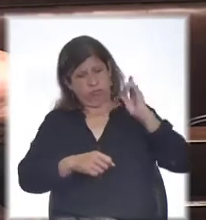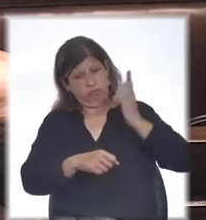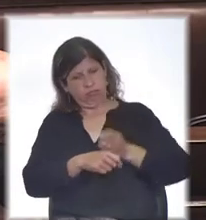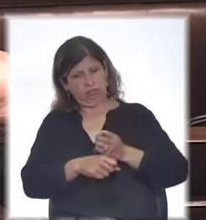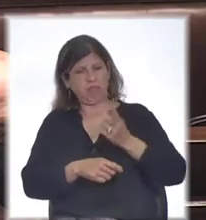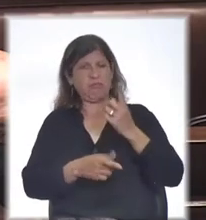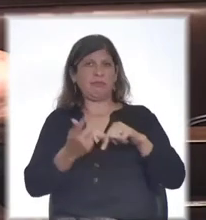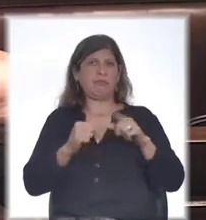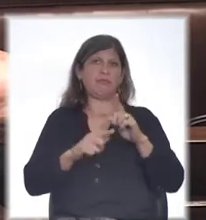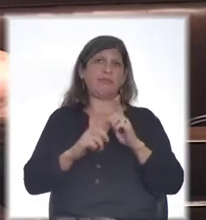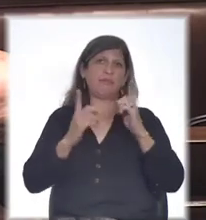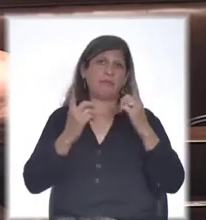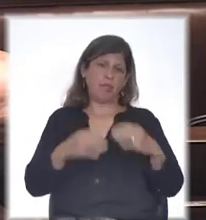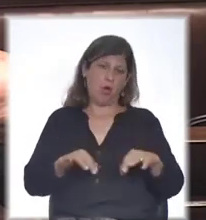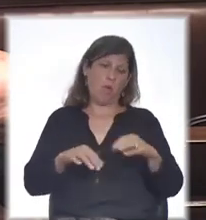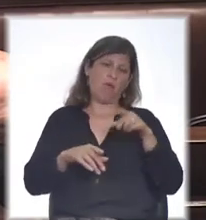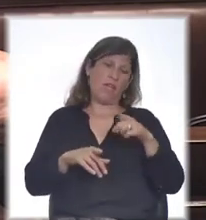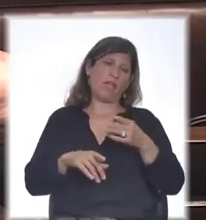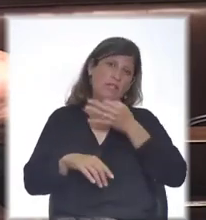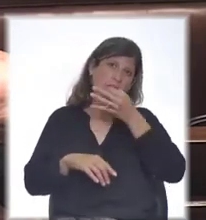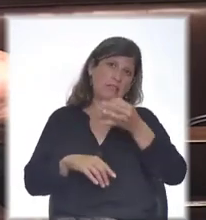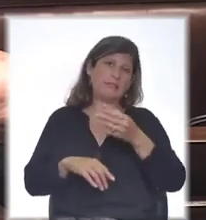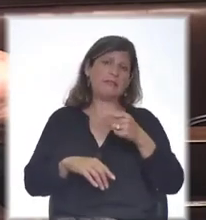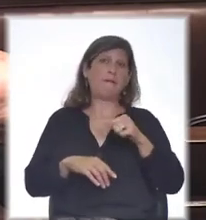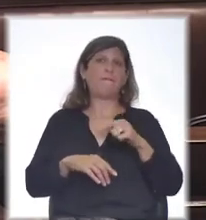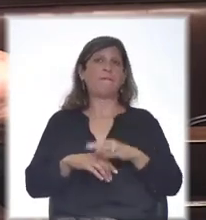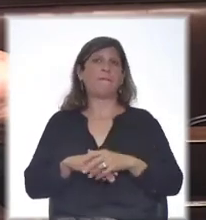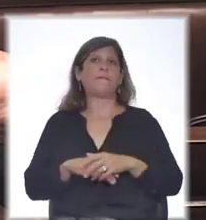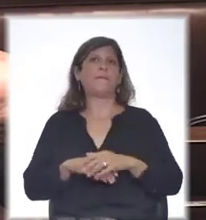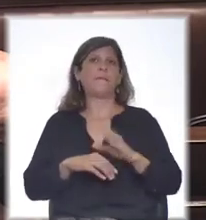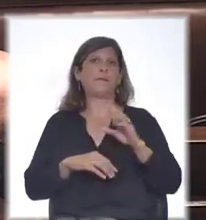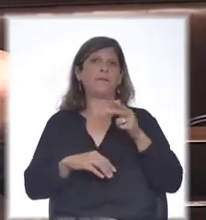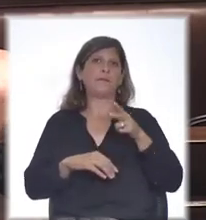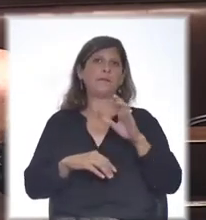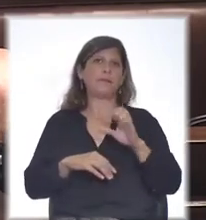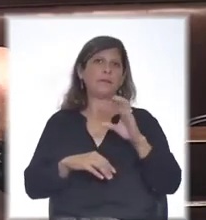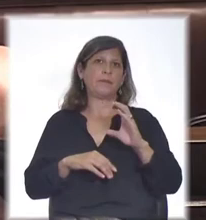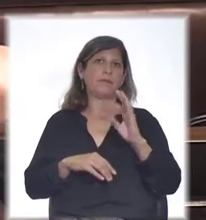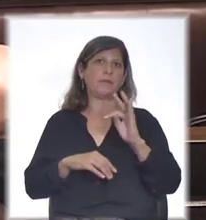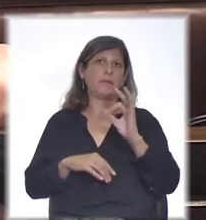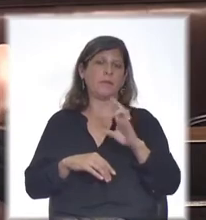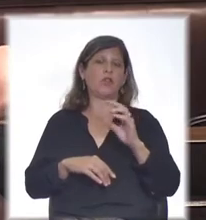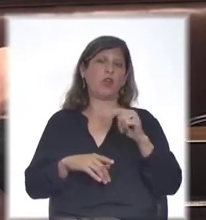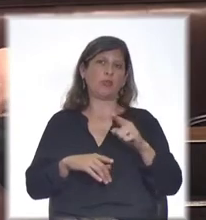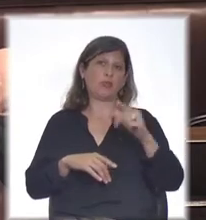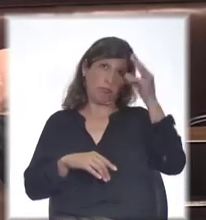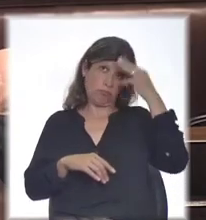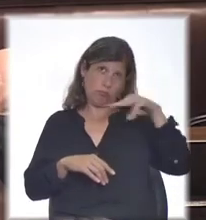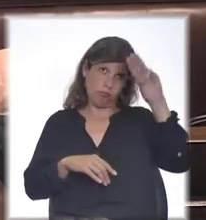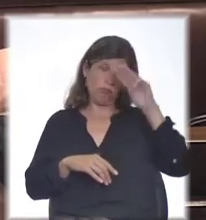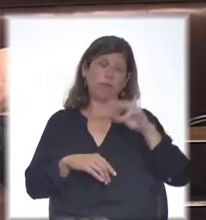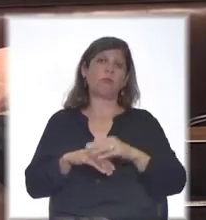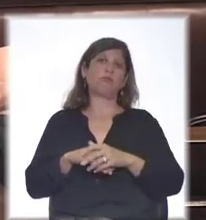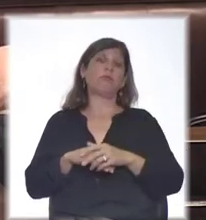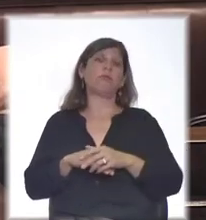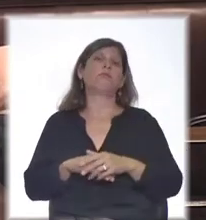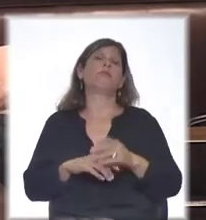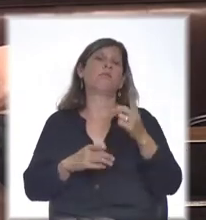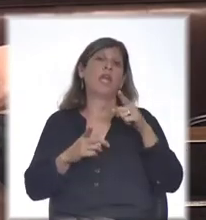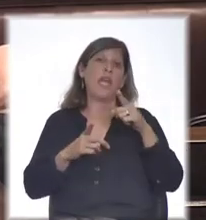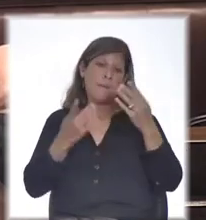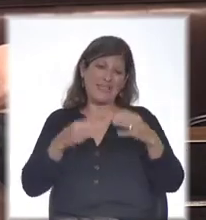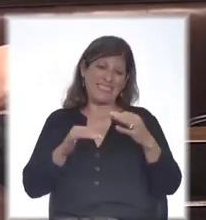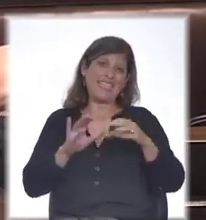como acertadamente lo ha calificado Héctor Fix Zamudio, constitucionalista mexicano. ¿Cuáles eran las principales